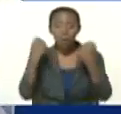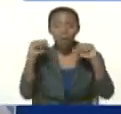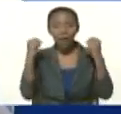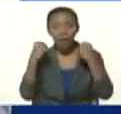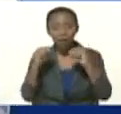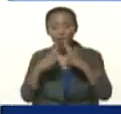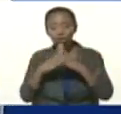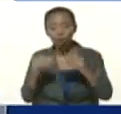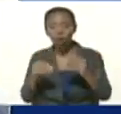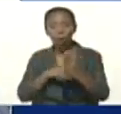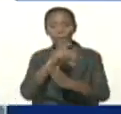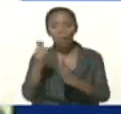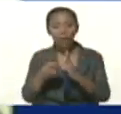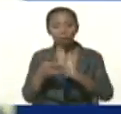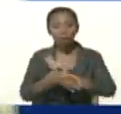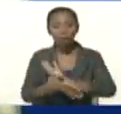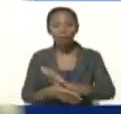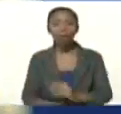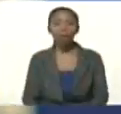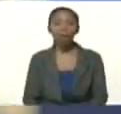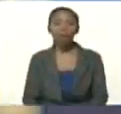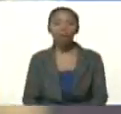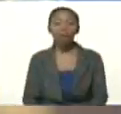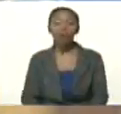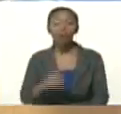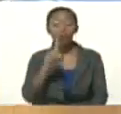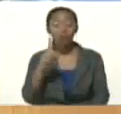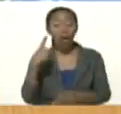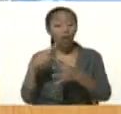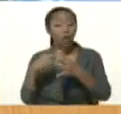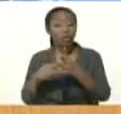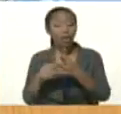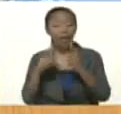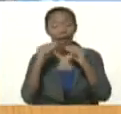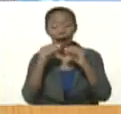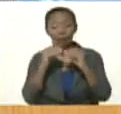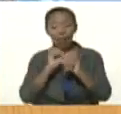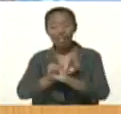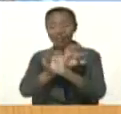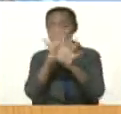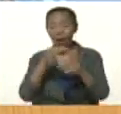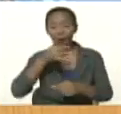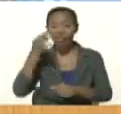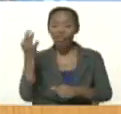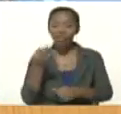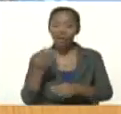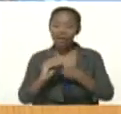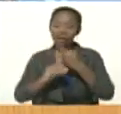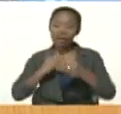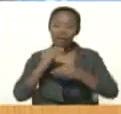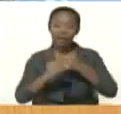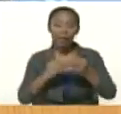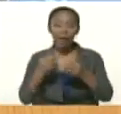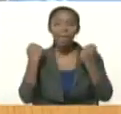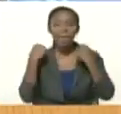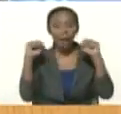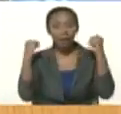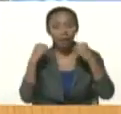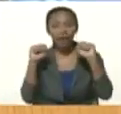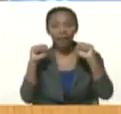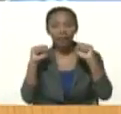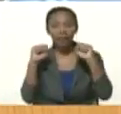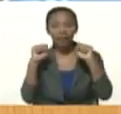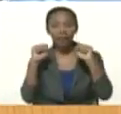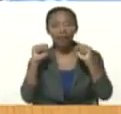práctica, pues. No hay una cosa que hable más clara que la verdad cuando se hace práctica, cuando